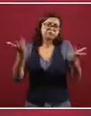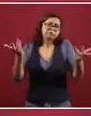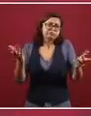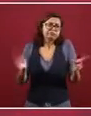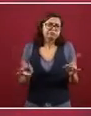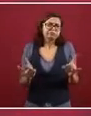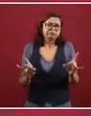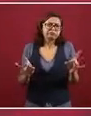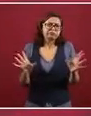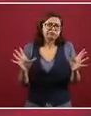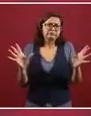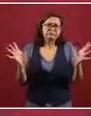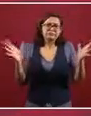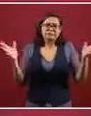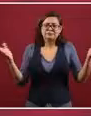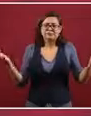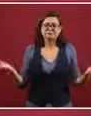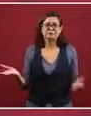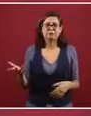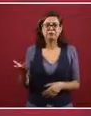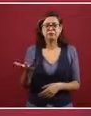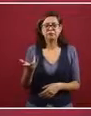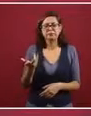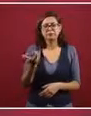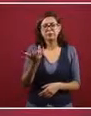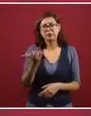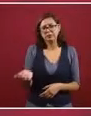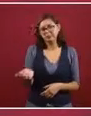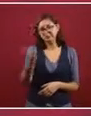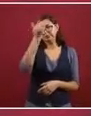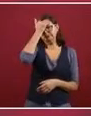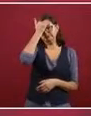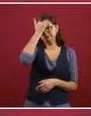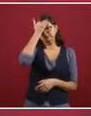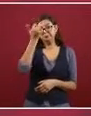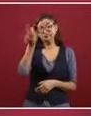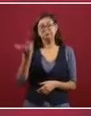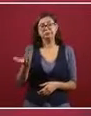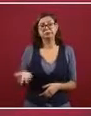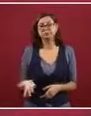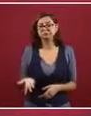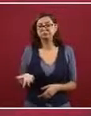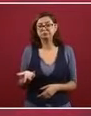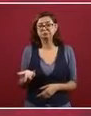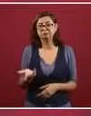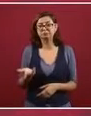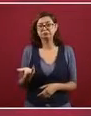pues de manera inconsciente, como todo